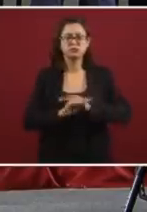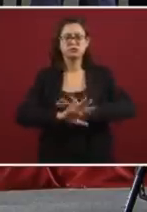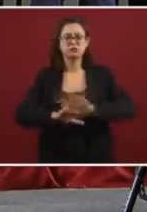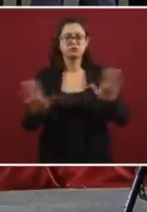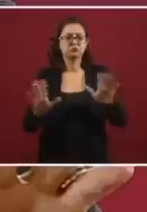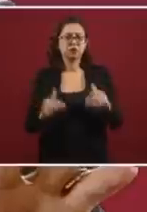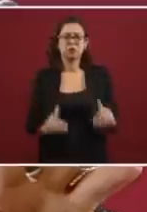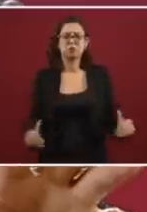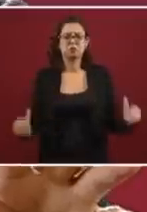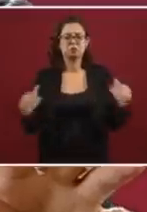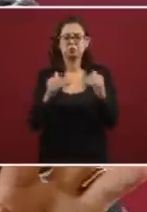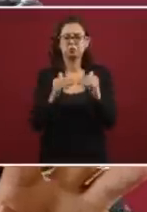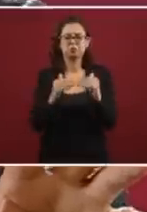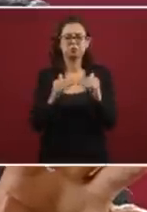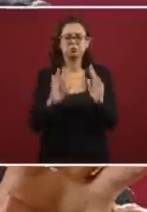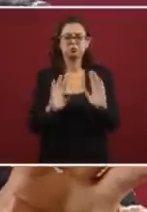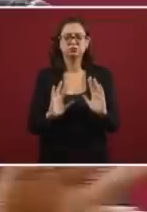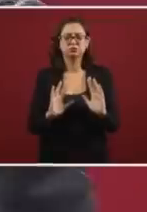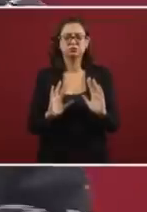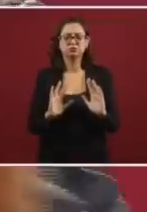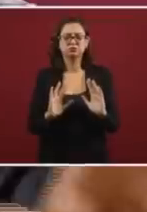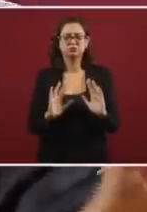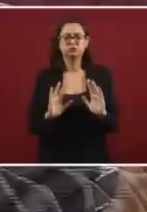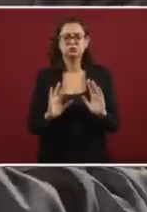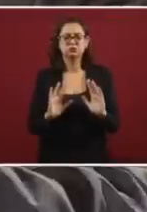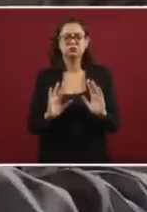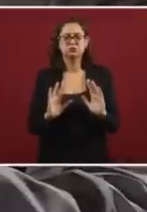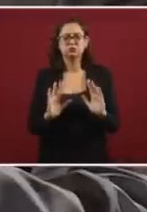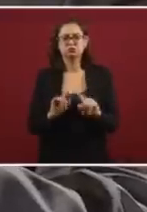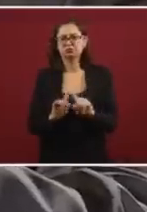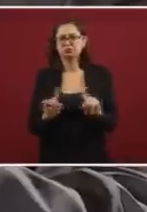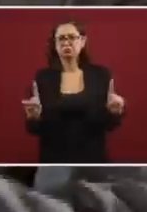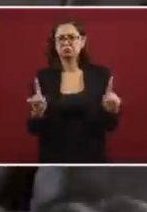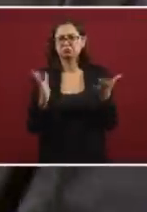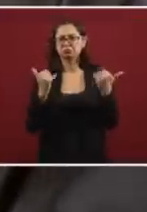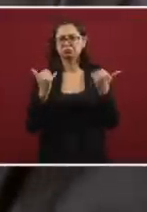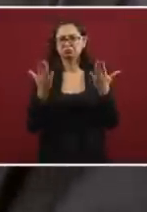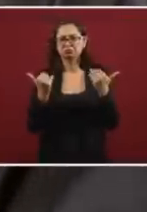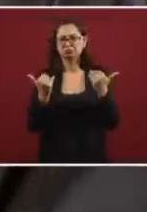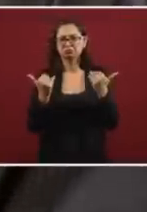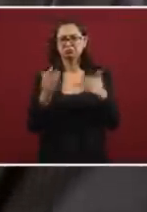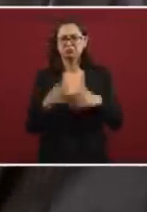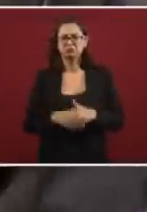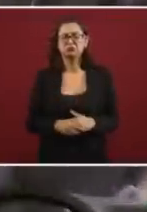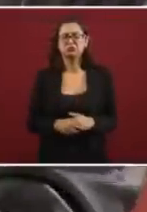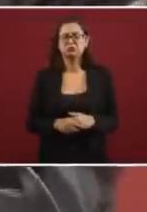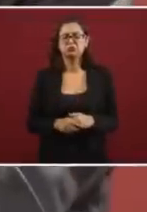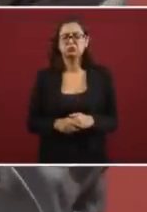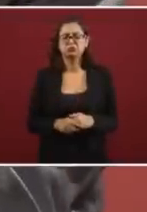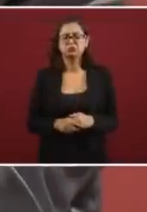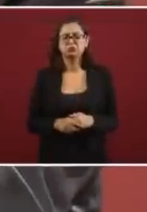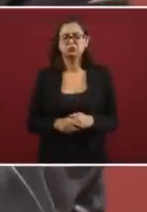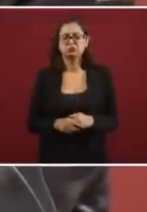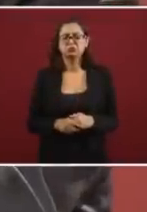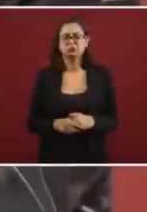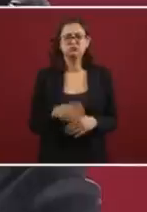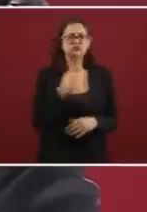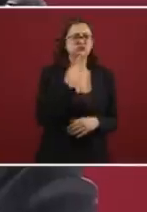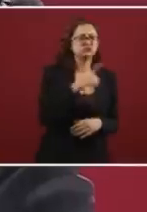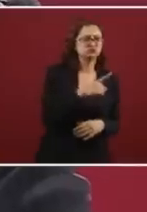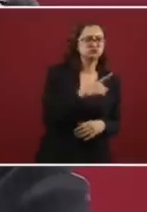iguales o sea no vemos muchas diferencias entre demandantes y